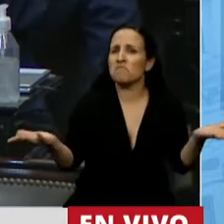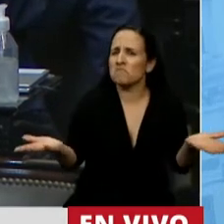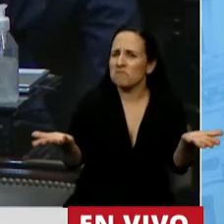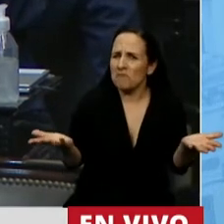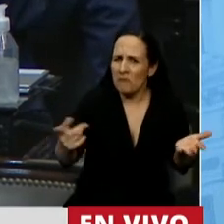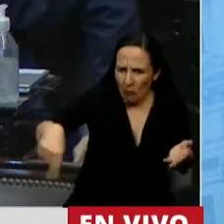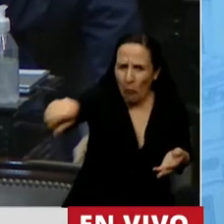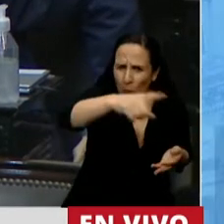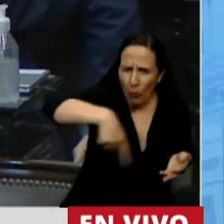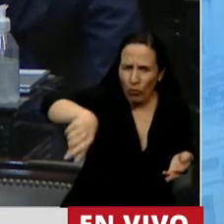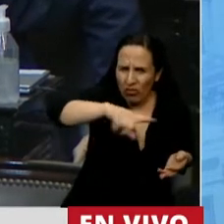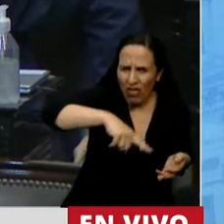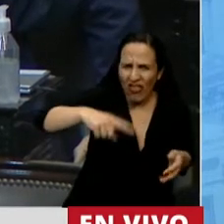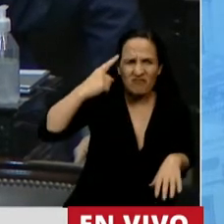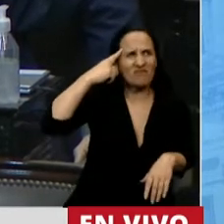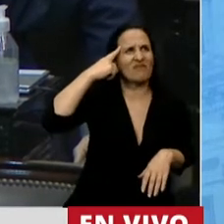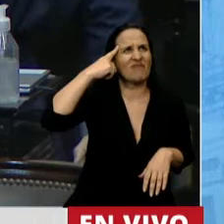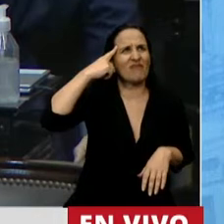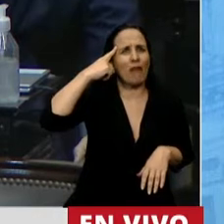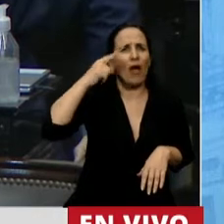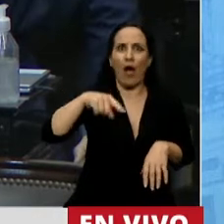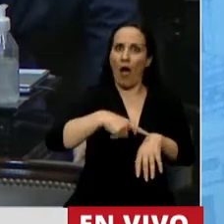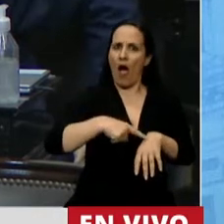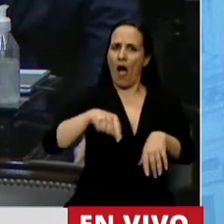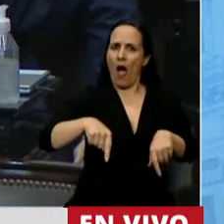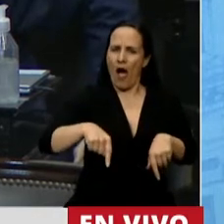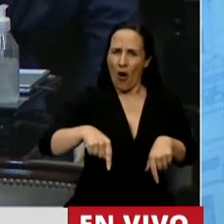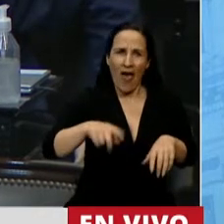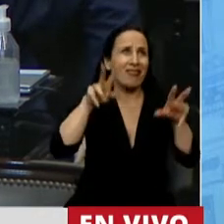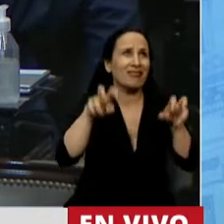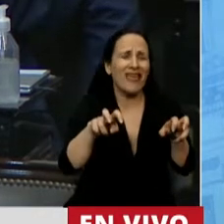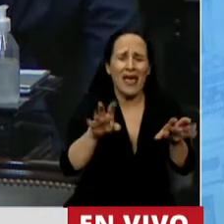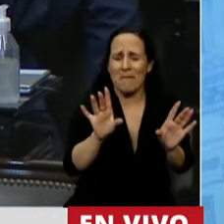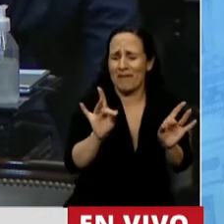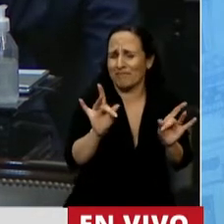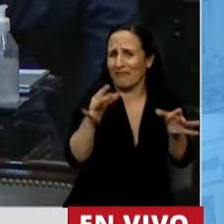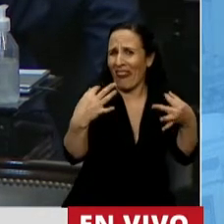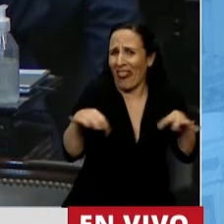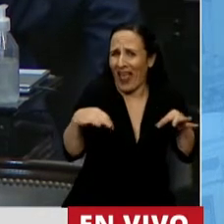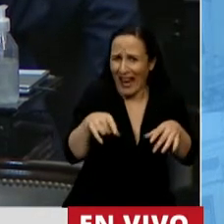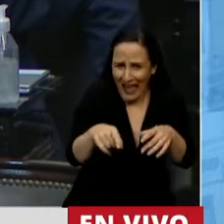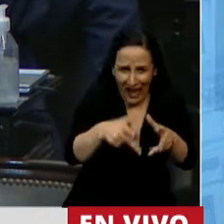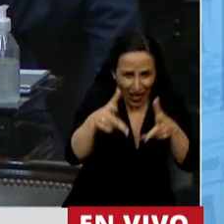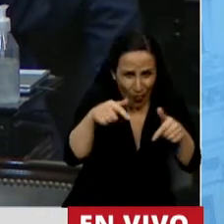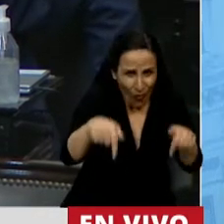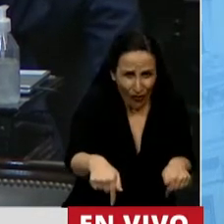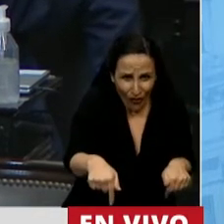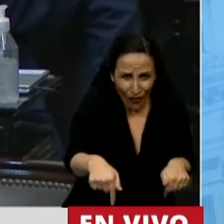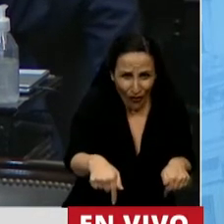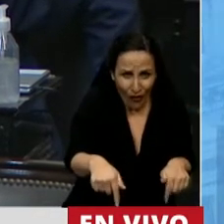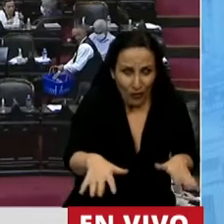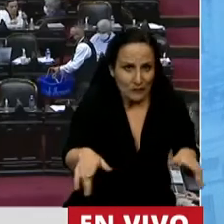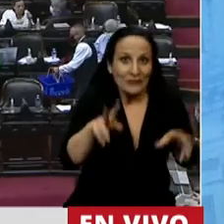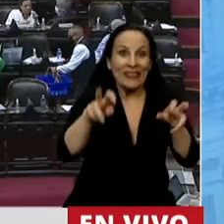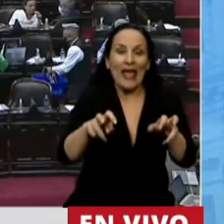verdad creen que es el mejor momento para tratar un tema tan sensible como este? Un tema que distancia tanto a